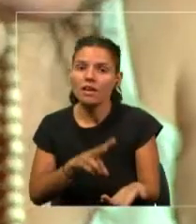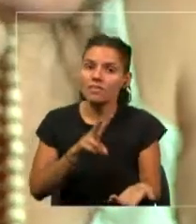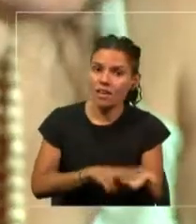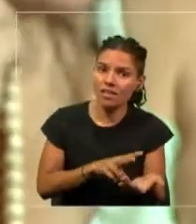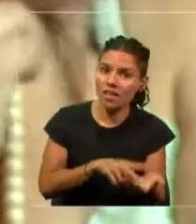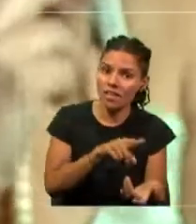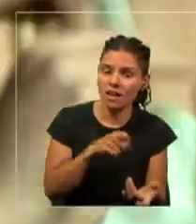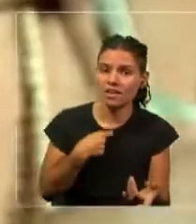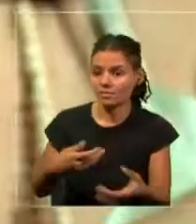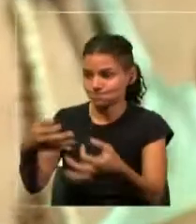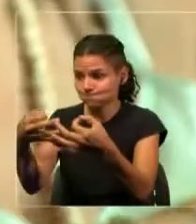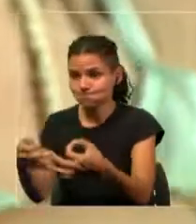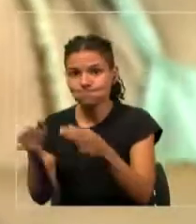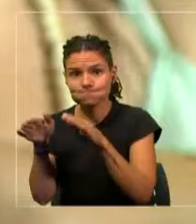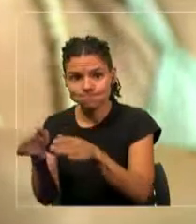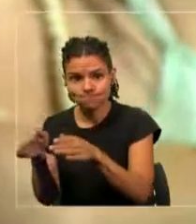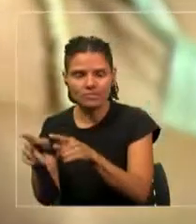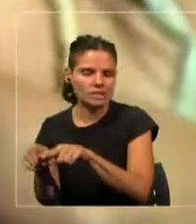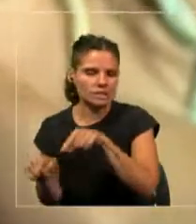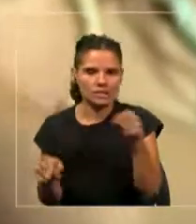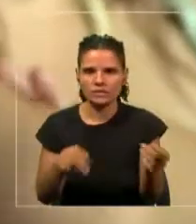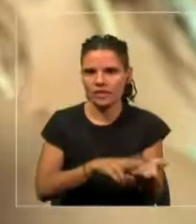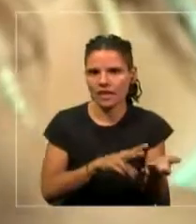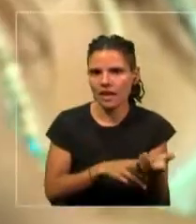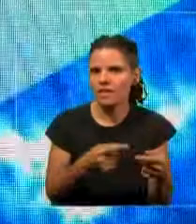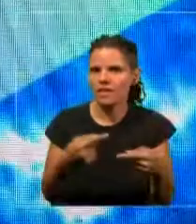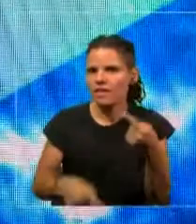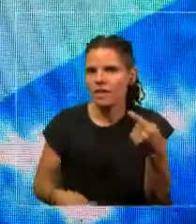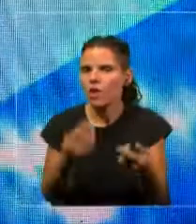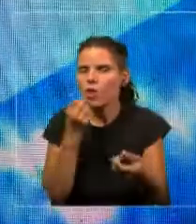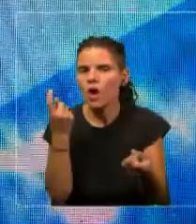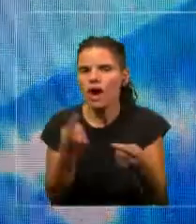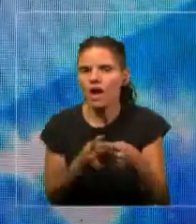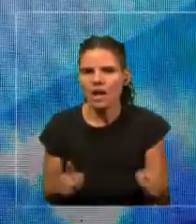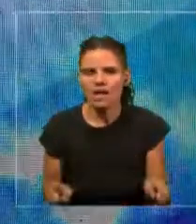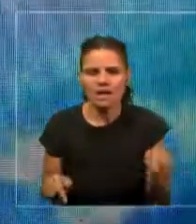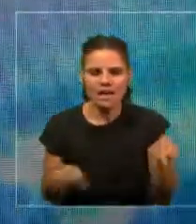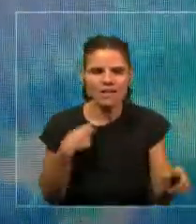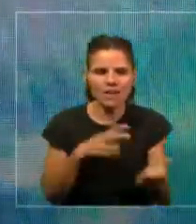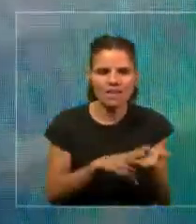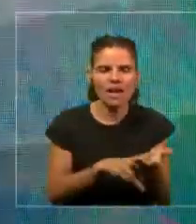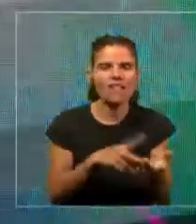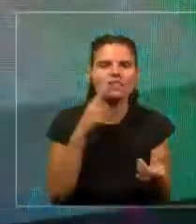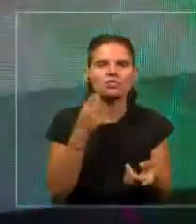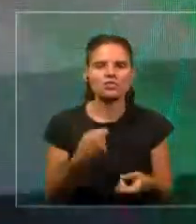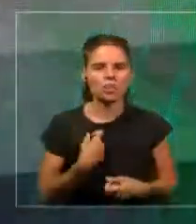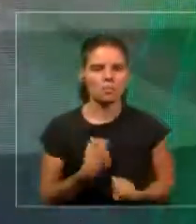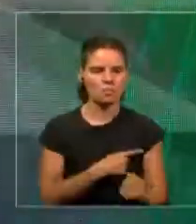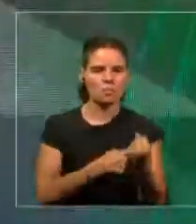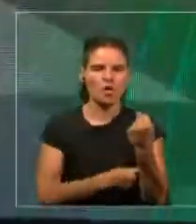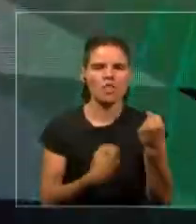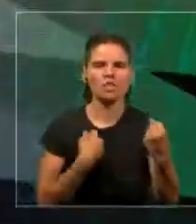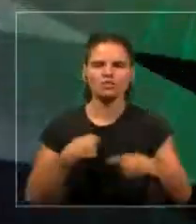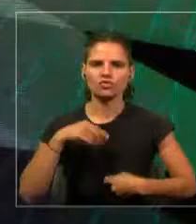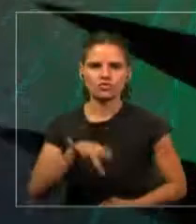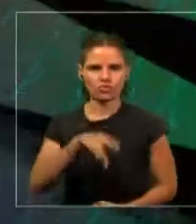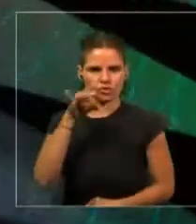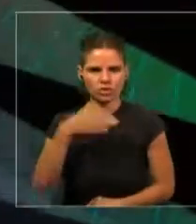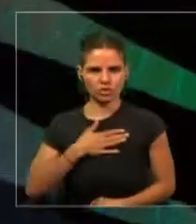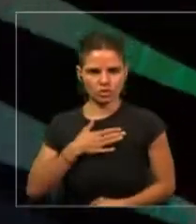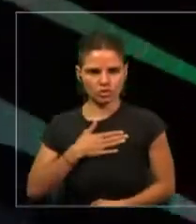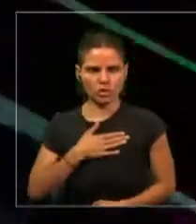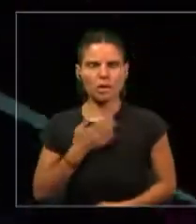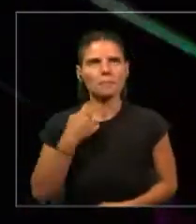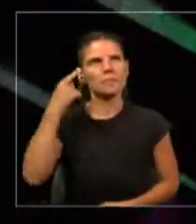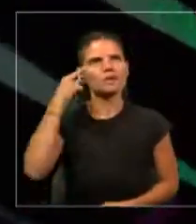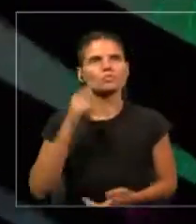la diferencia de la exactitud, tiene que ver con un poder performativo, ¿no es cierto? Pienso,